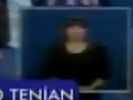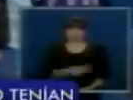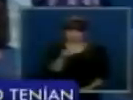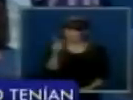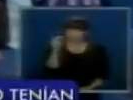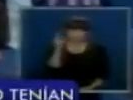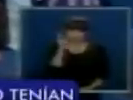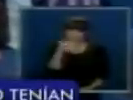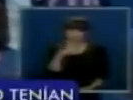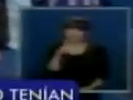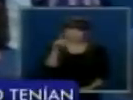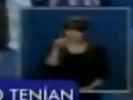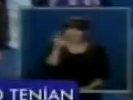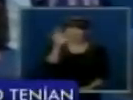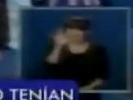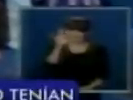mal,